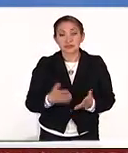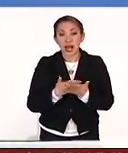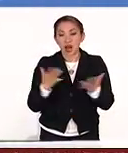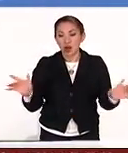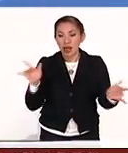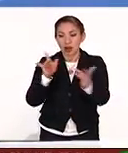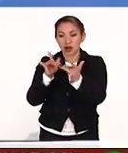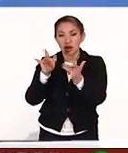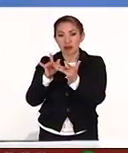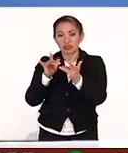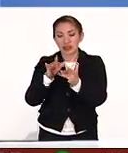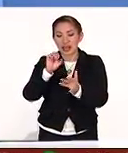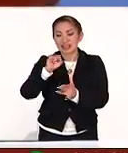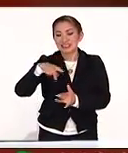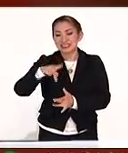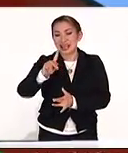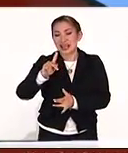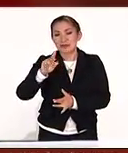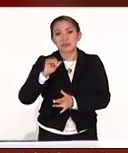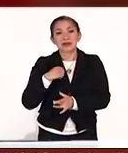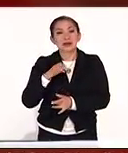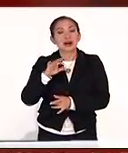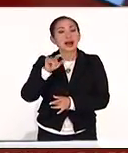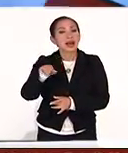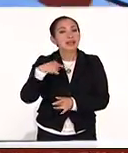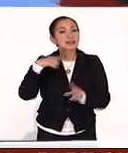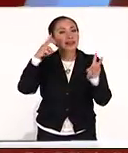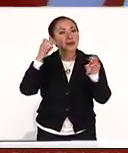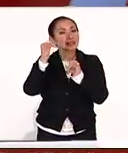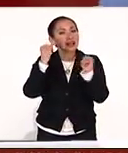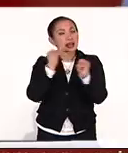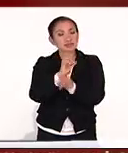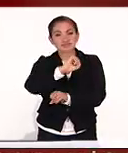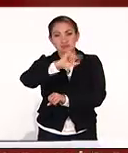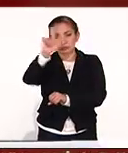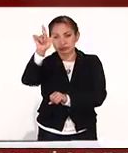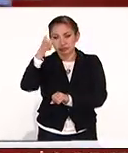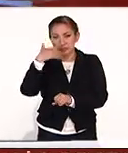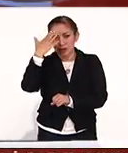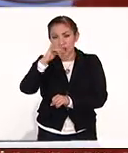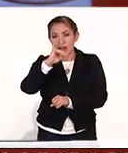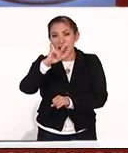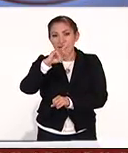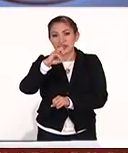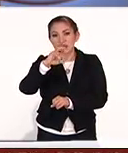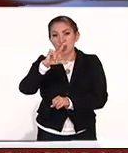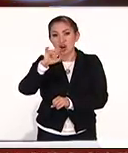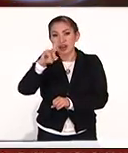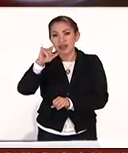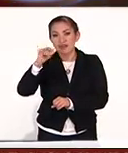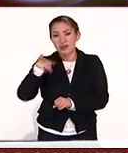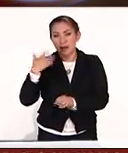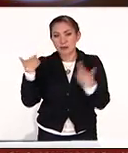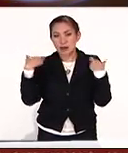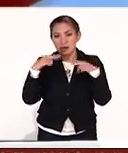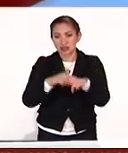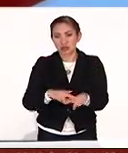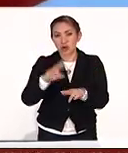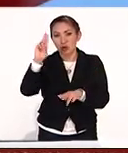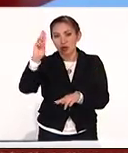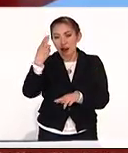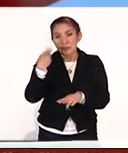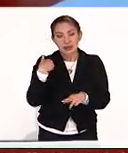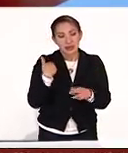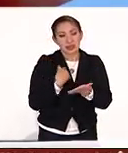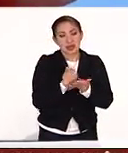Vamos a enlazarnos vía Skype con nuestro especialista en temas internacionales y de seguridad, Javier Oliva, catedrático de la UNAM y colaborador de